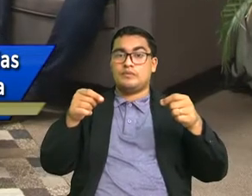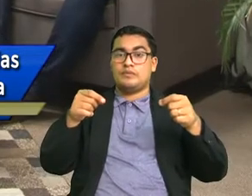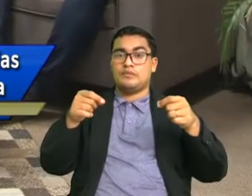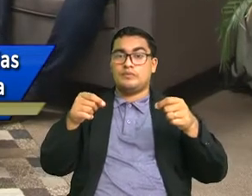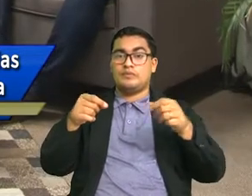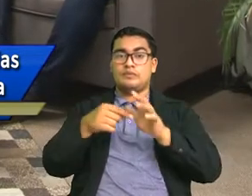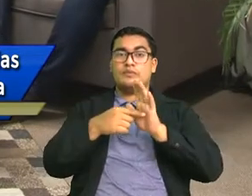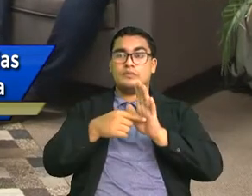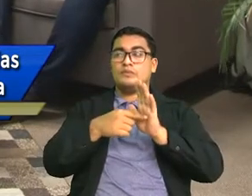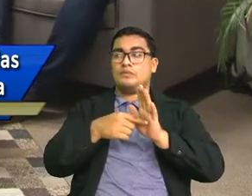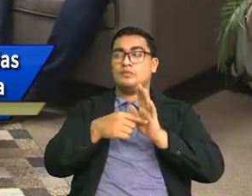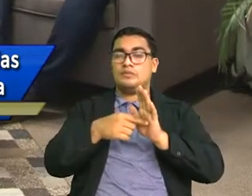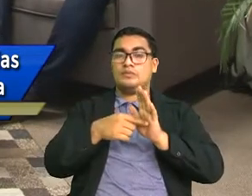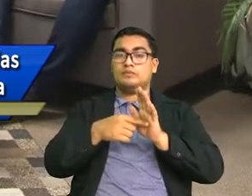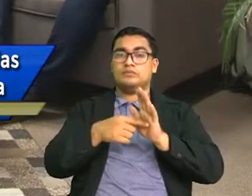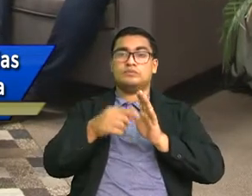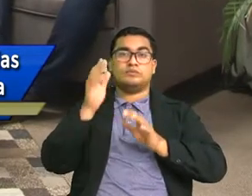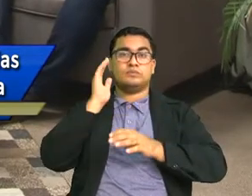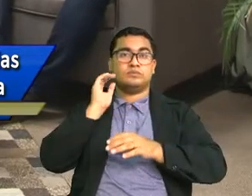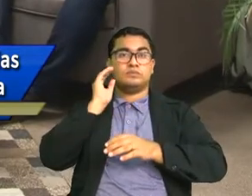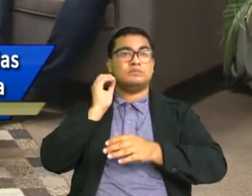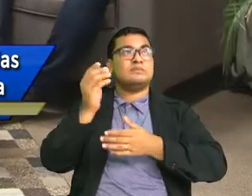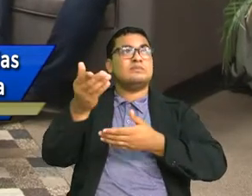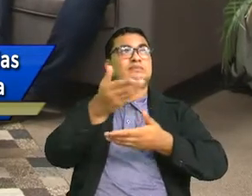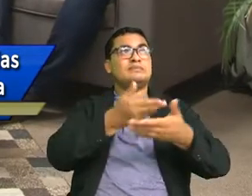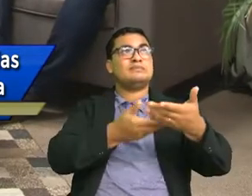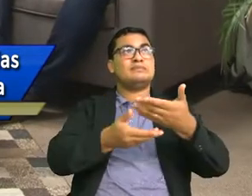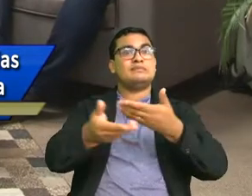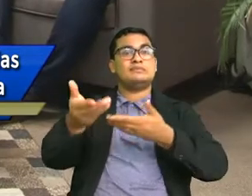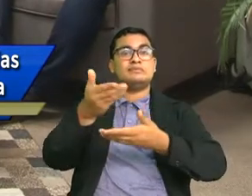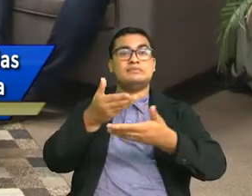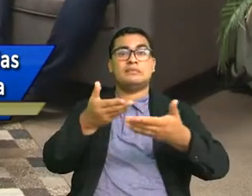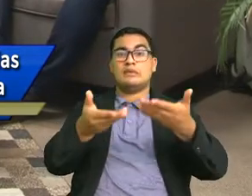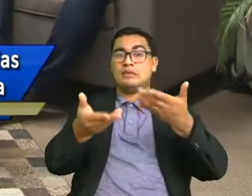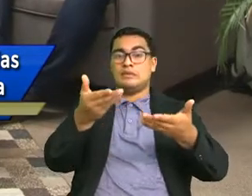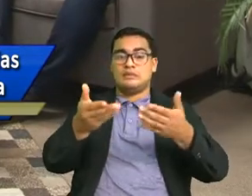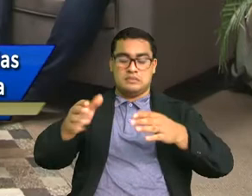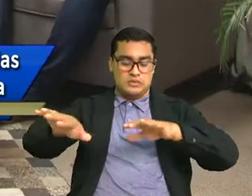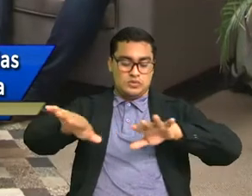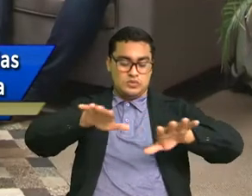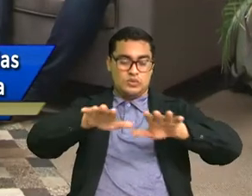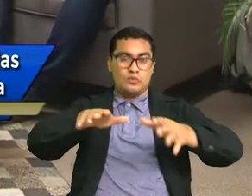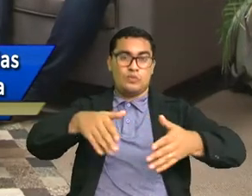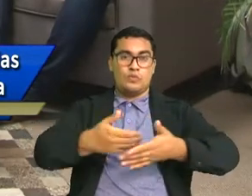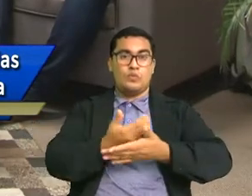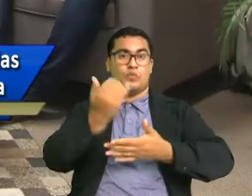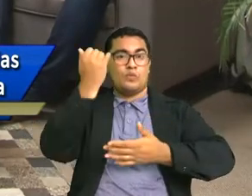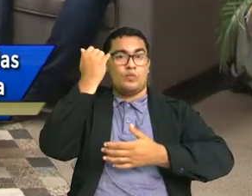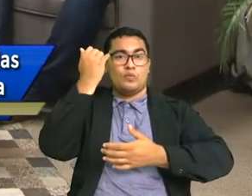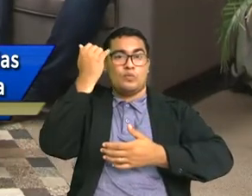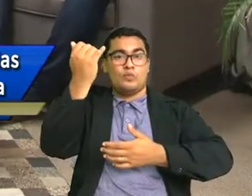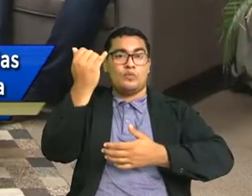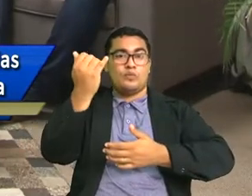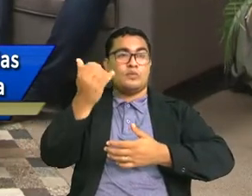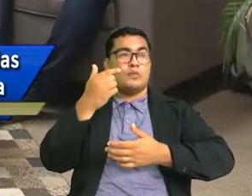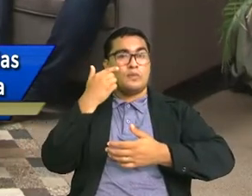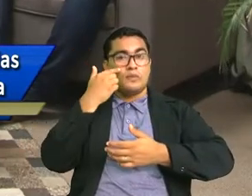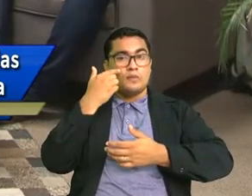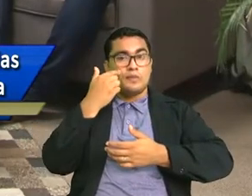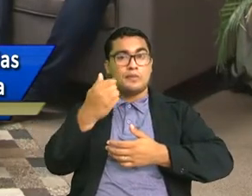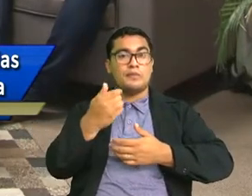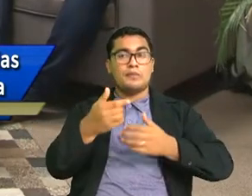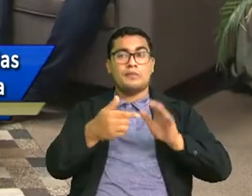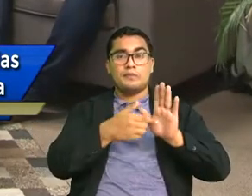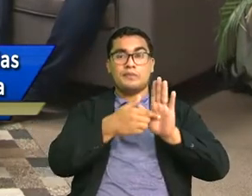llegan e intercambiar experiencias a veces no se puede estandarizar ni tecnología ni conocimiento ni